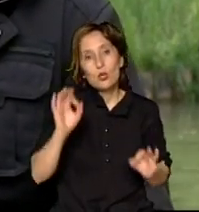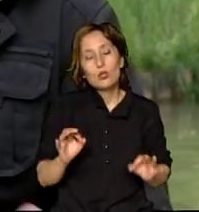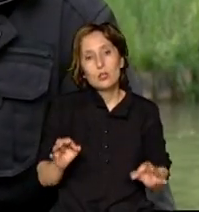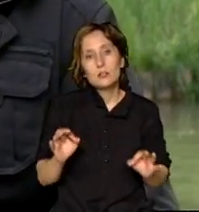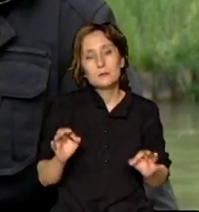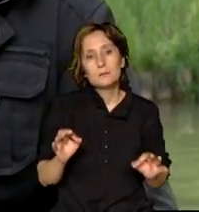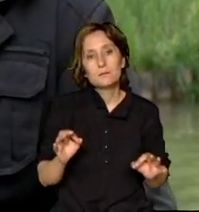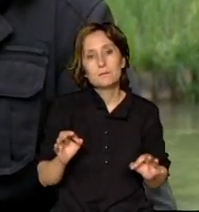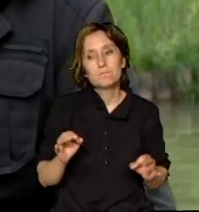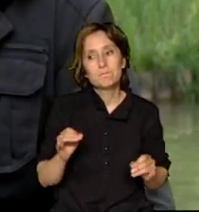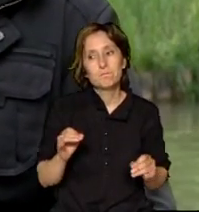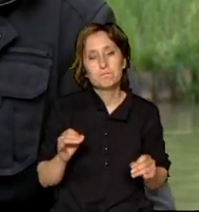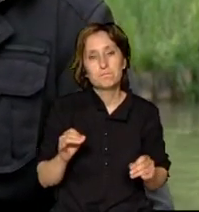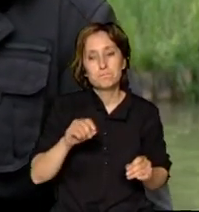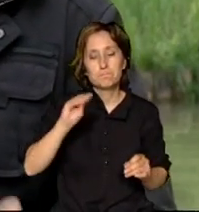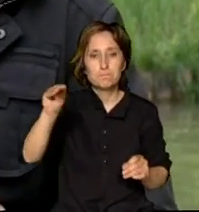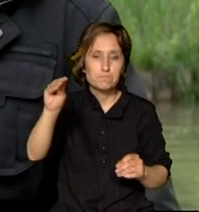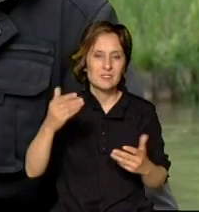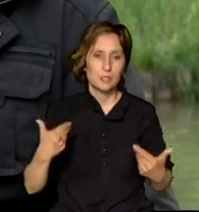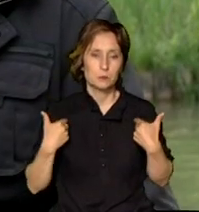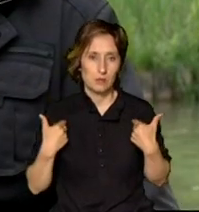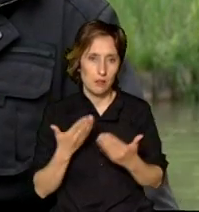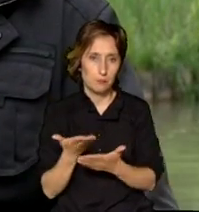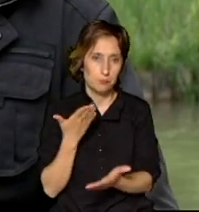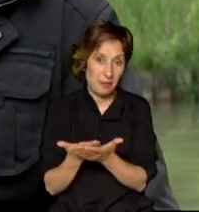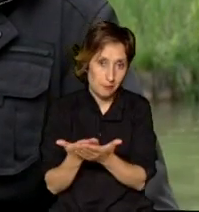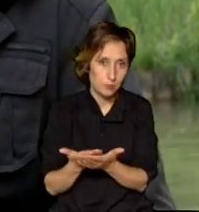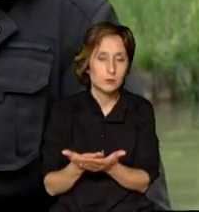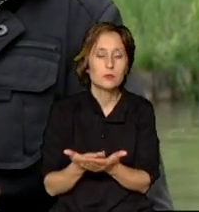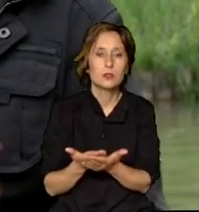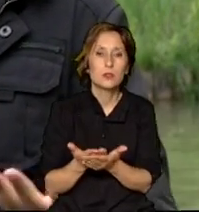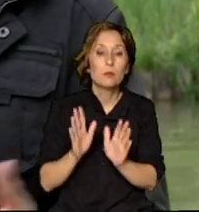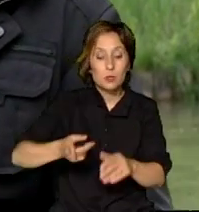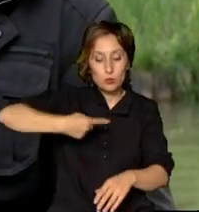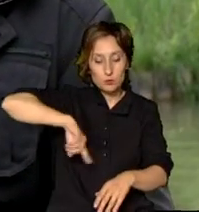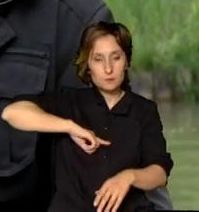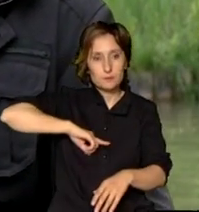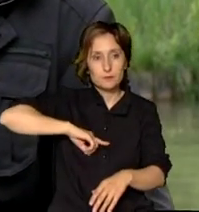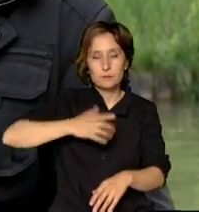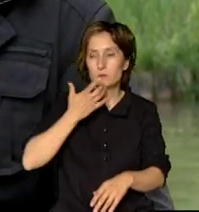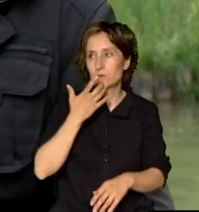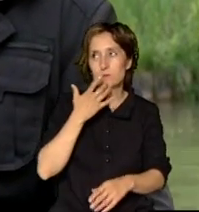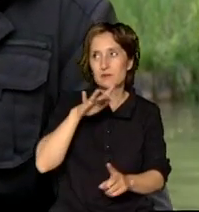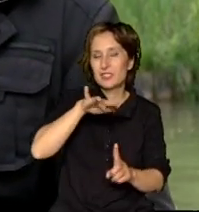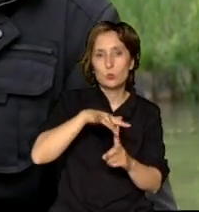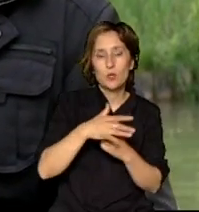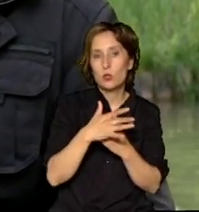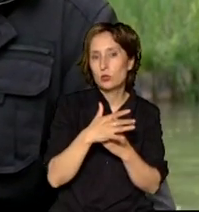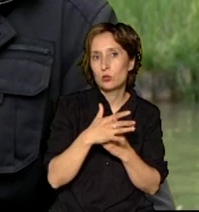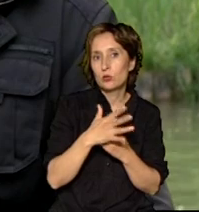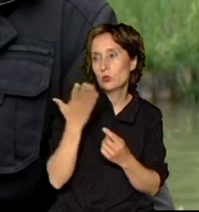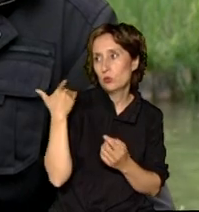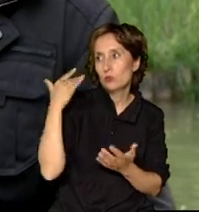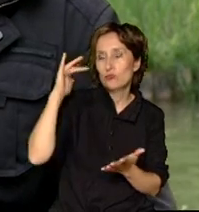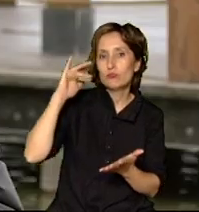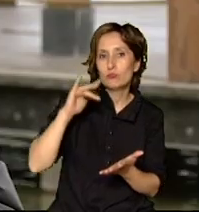quiera pedir cierta responsabilidad, pero también es verdad que nosotros, bueno, por ejemplo, un caso que nos ha